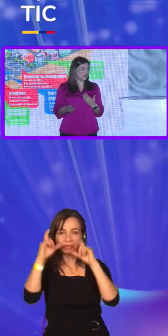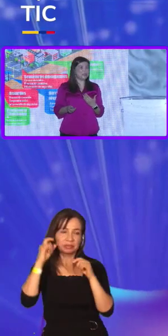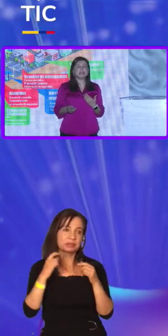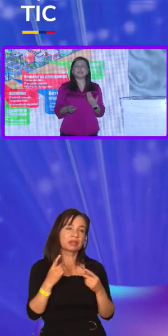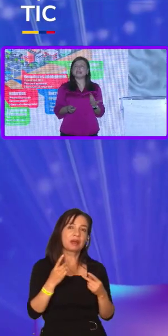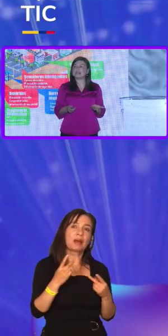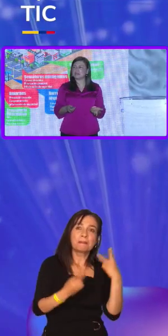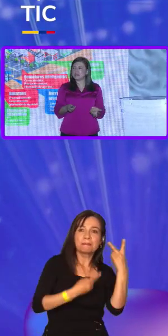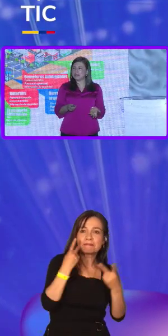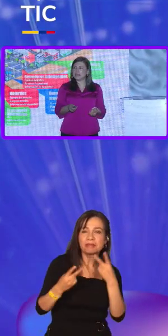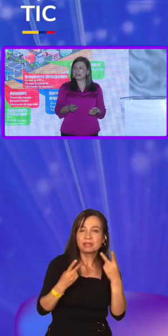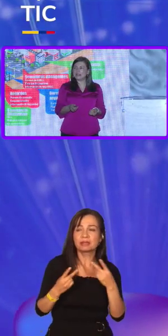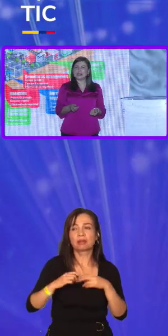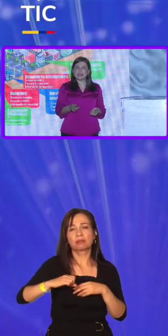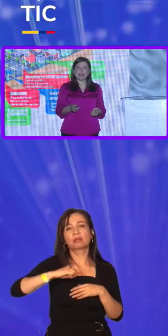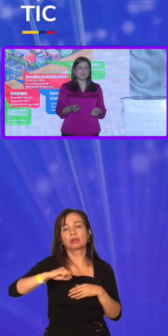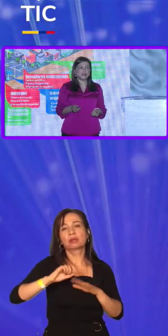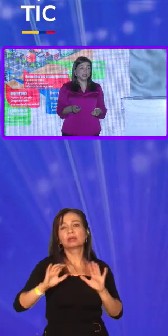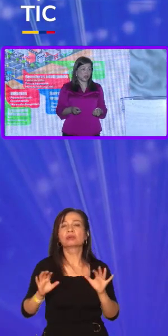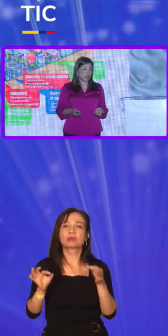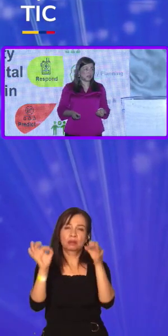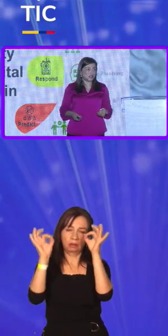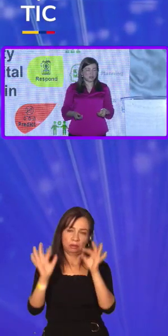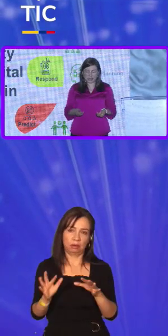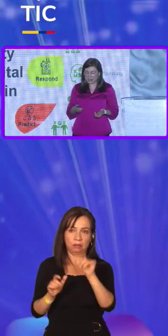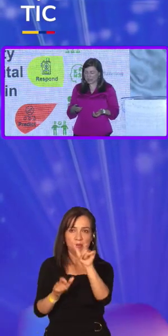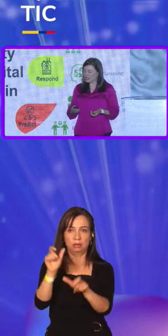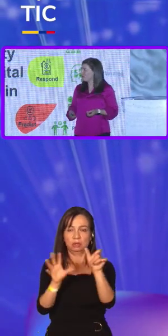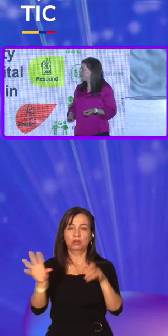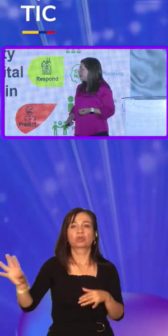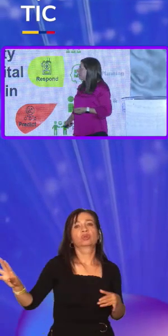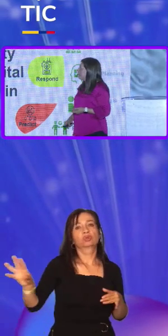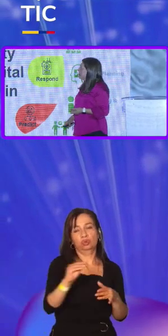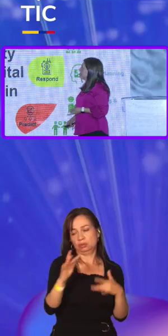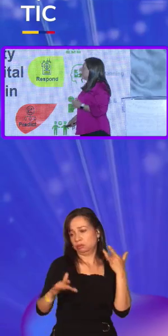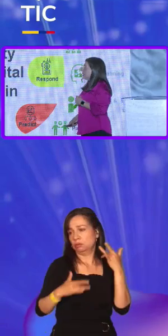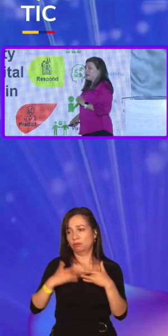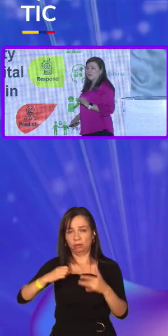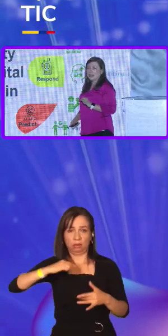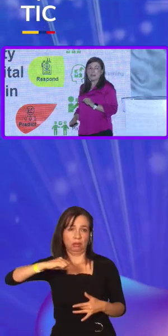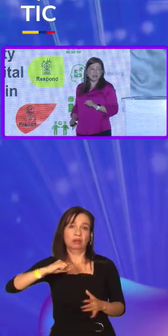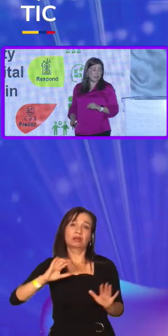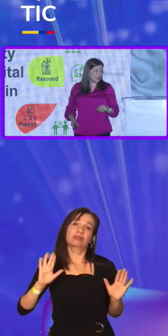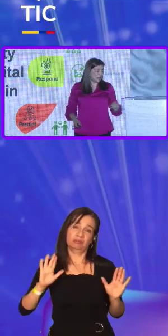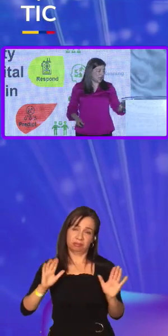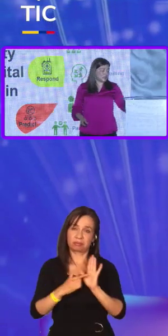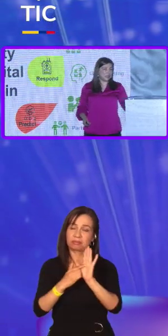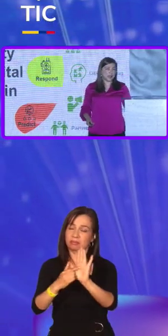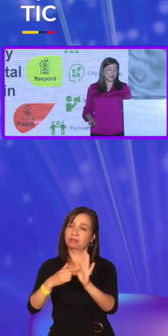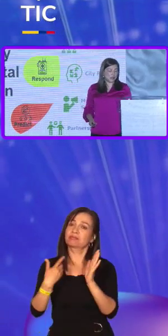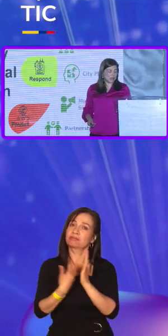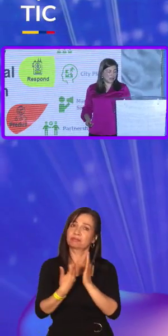es un derecho, entonces necesitamos también garantizar el derecho de todas las personas a disfrutar.